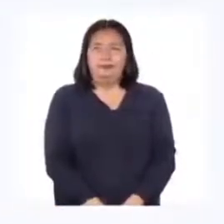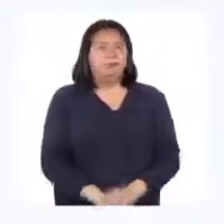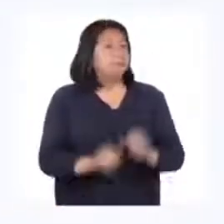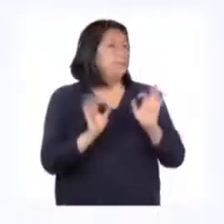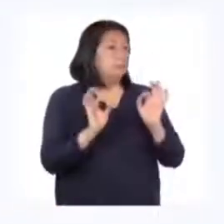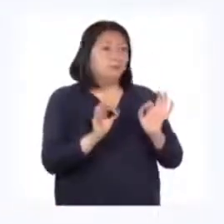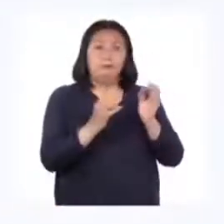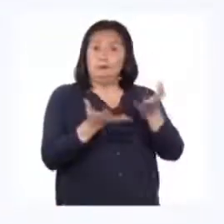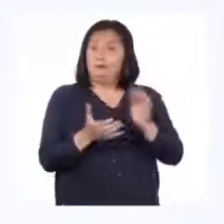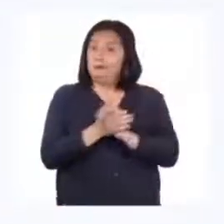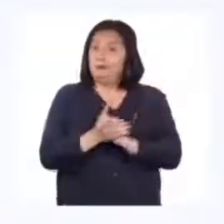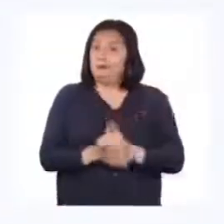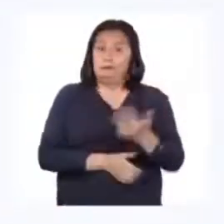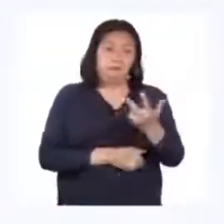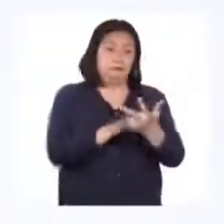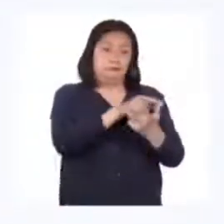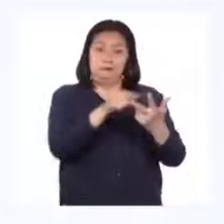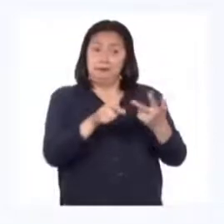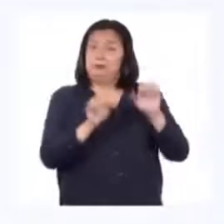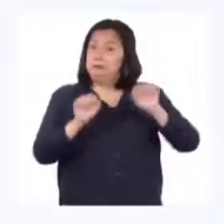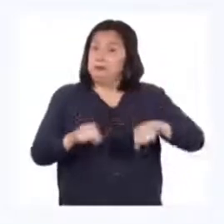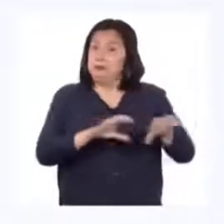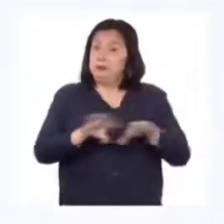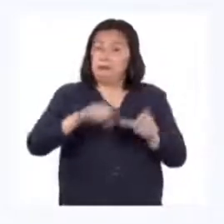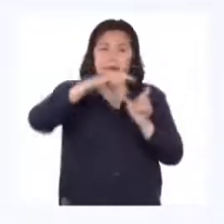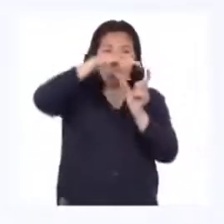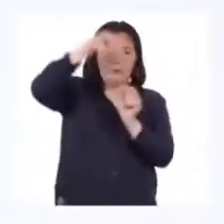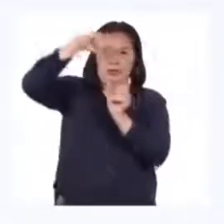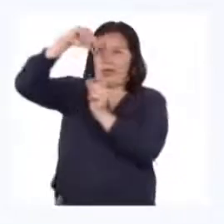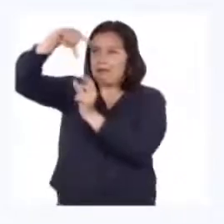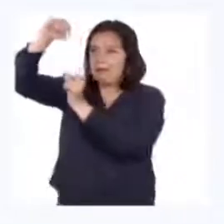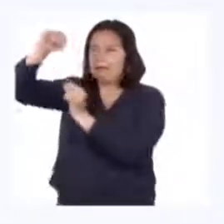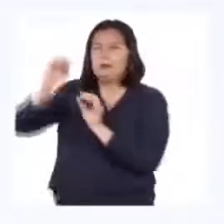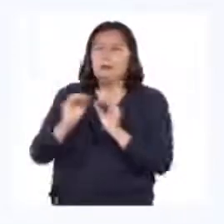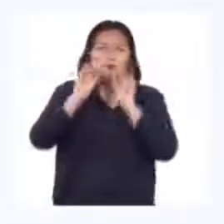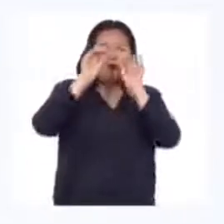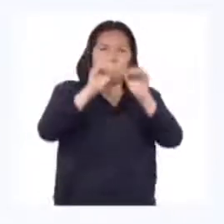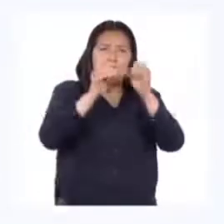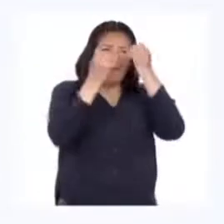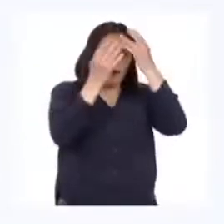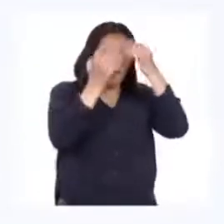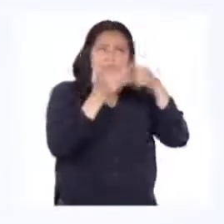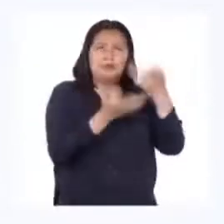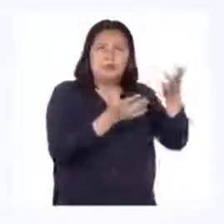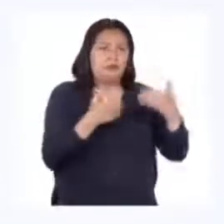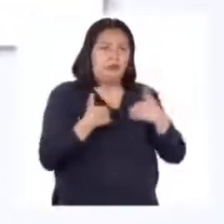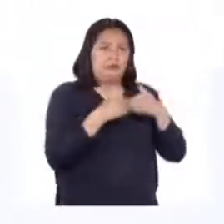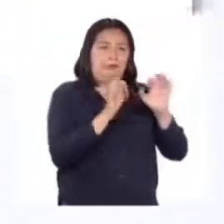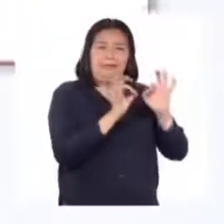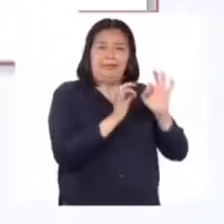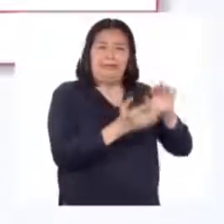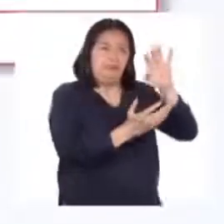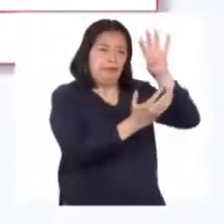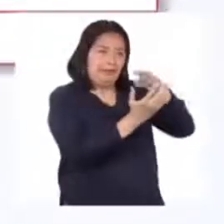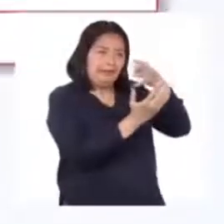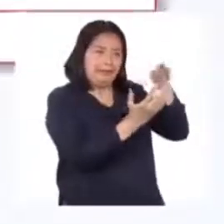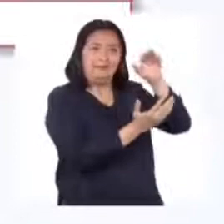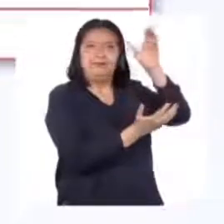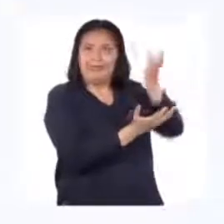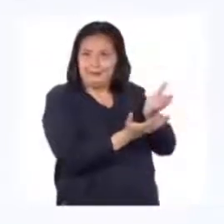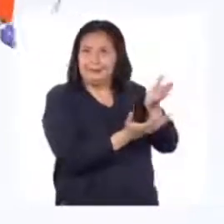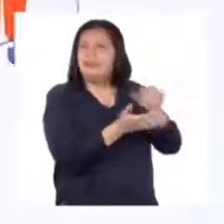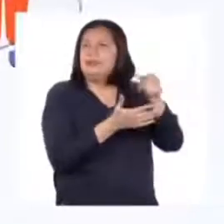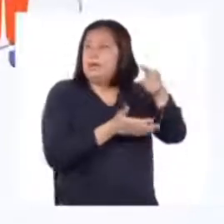Muy bien, nuestros amigos realizaron un gráfico de barras donde insertaron los datos de los animales amenazados en la tabla de